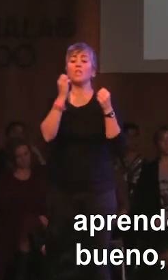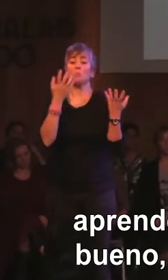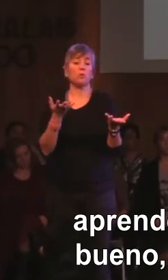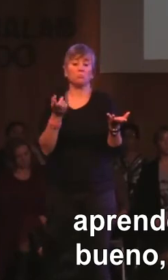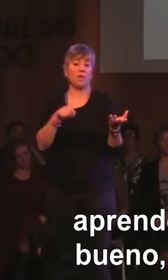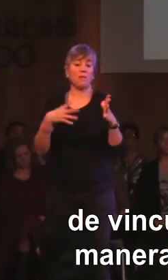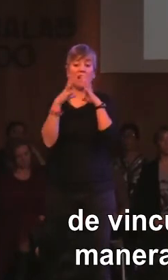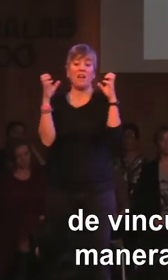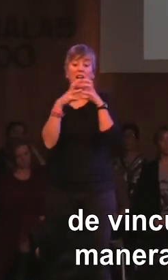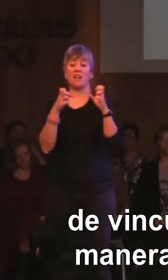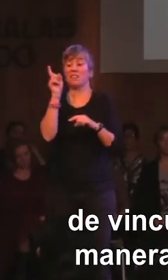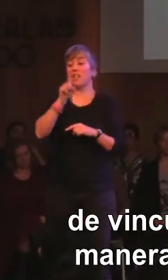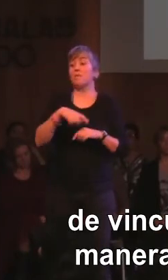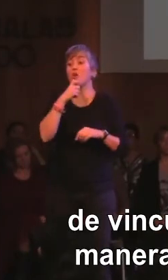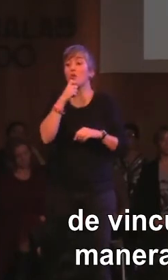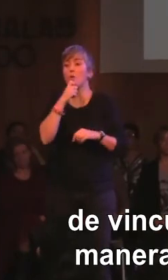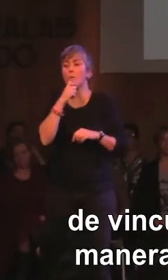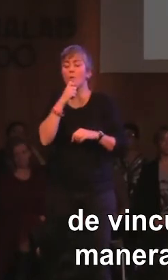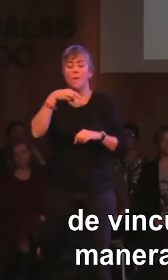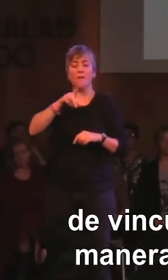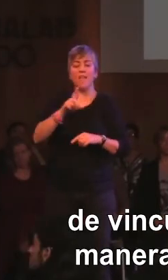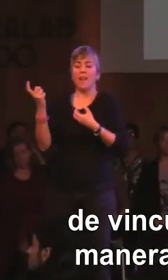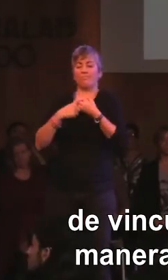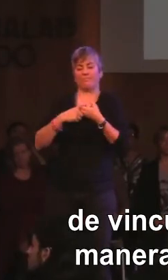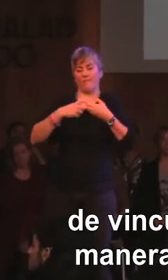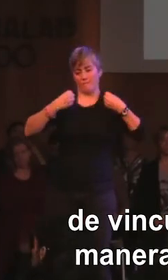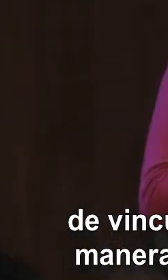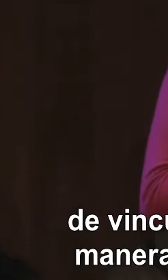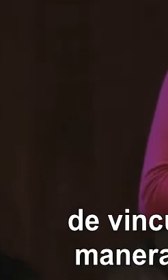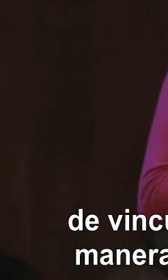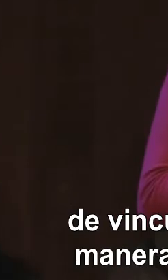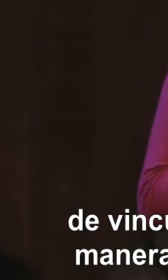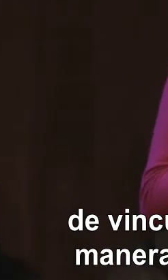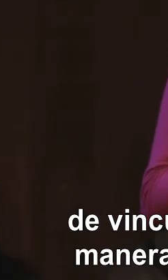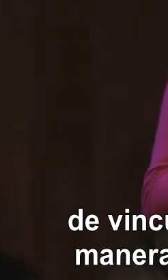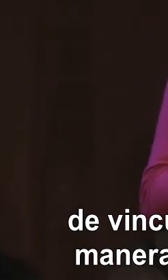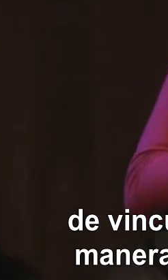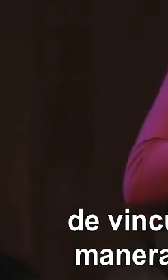ganas de sobre todo de vincularse con Media Lab de una manera diferente. Además,